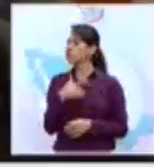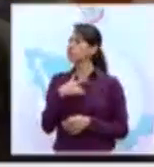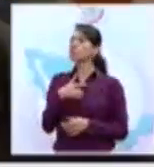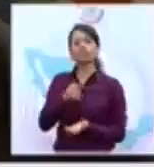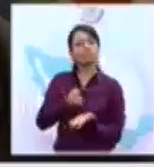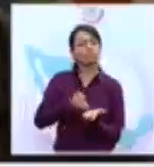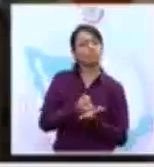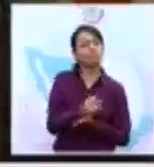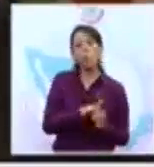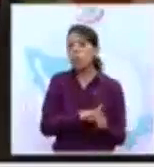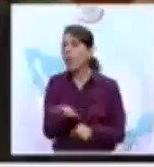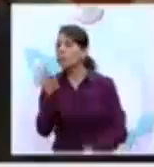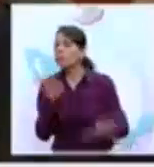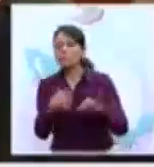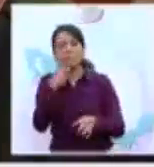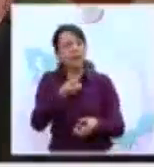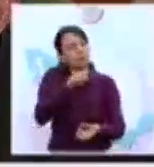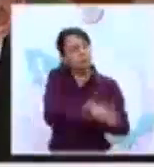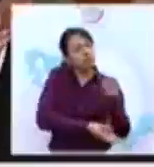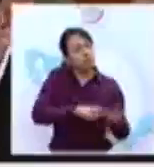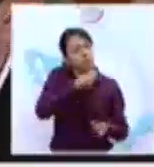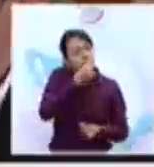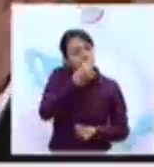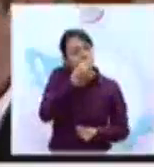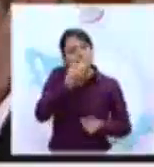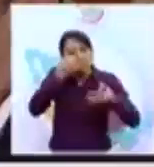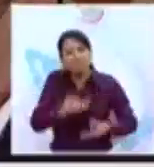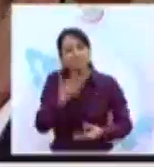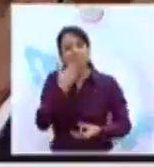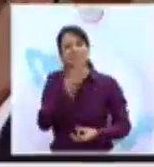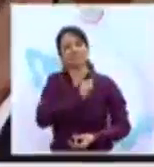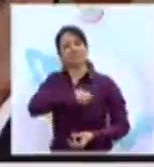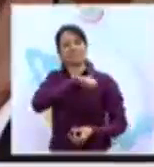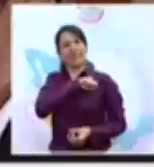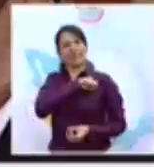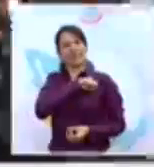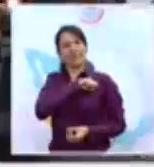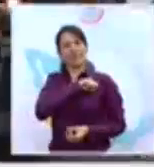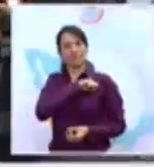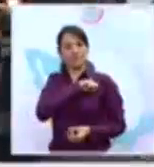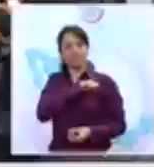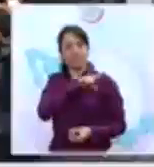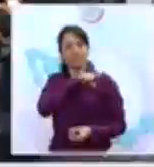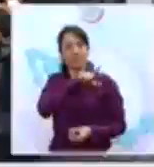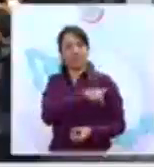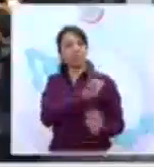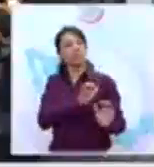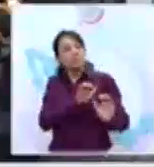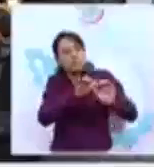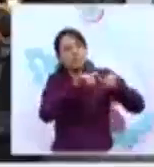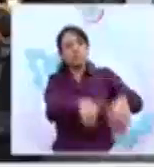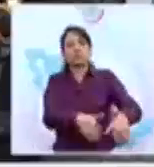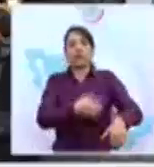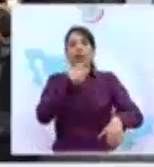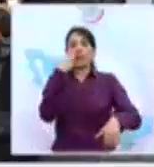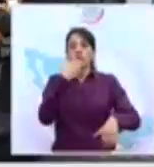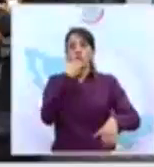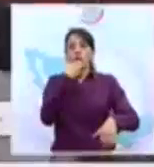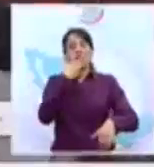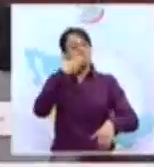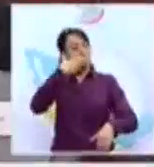qué manera pudiésemos nosotros volver de nueva cuenta a la escuela pensando en esa parte que daba nutrición de calidad a nuestros